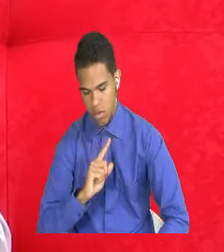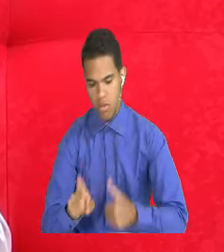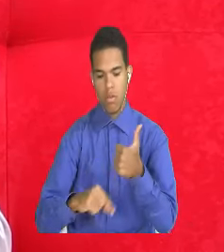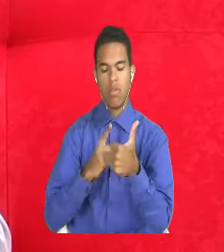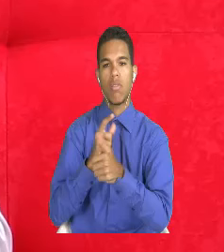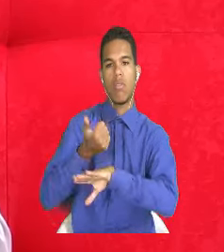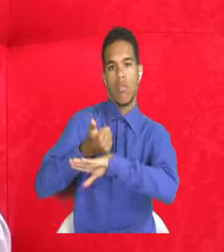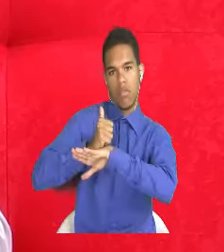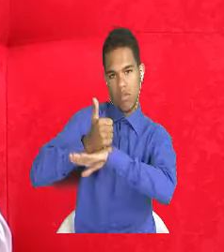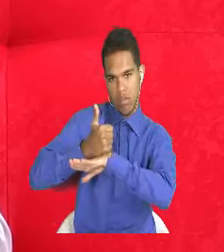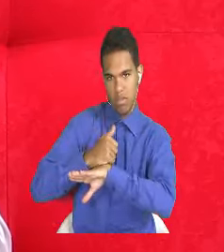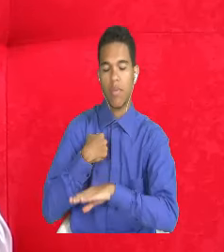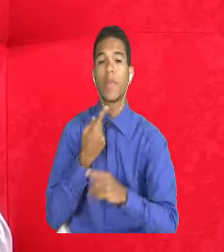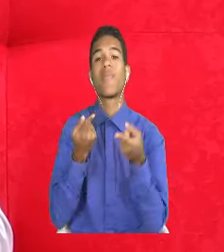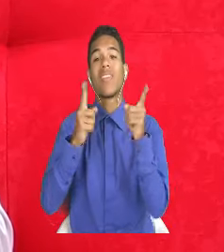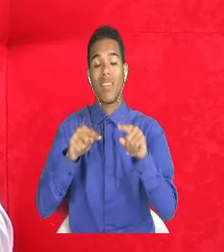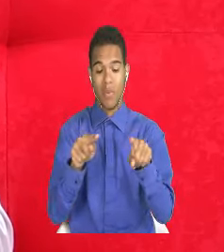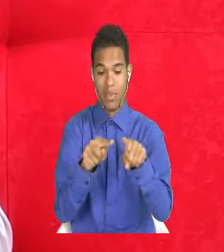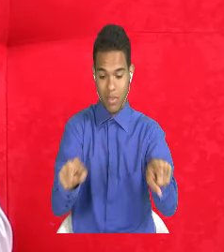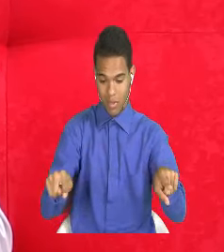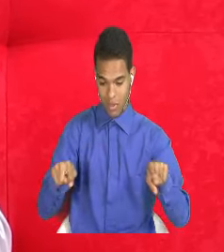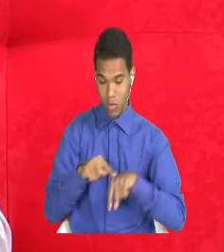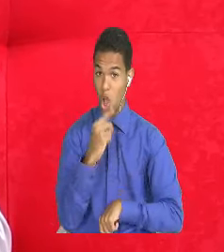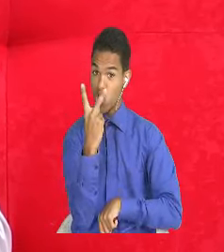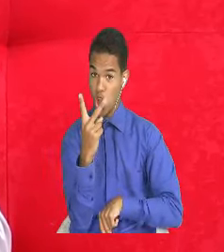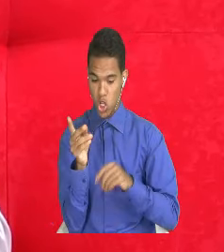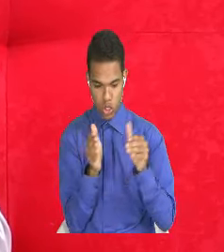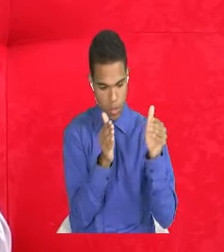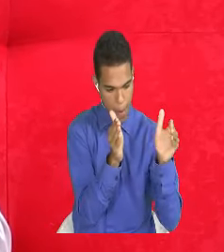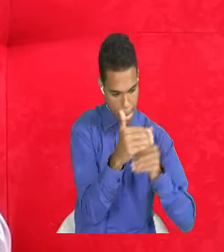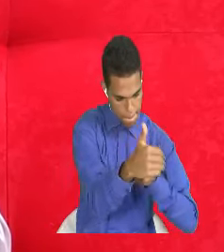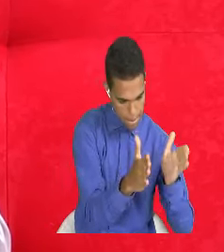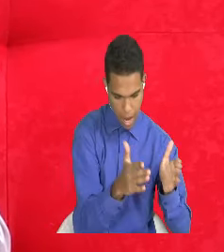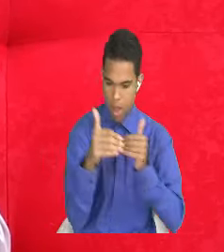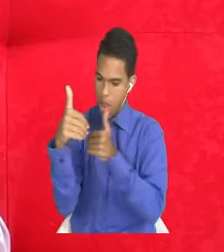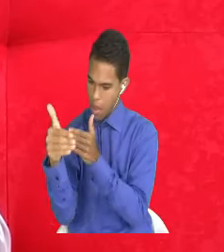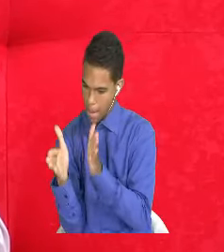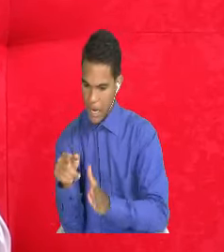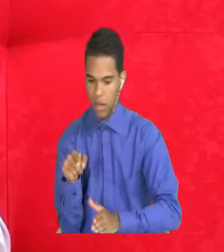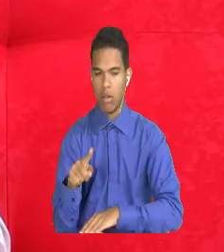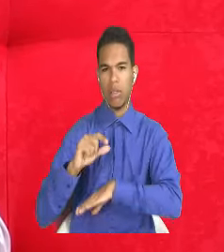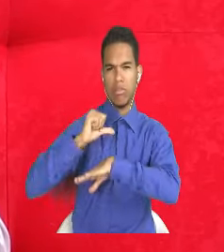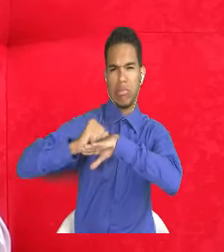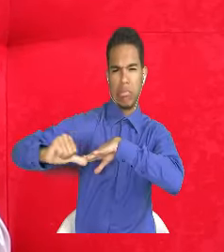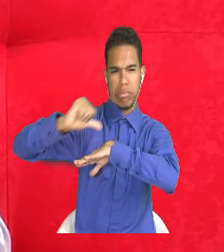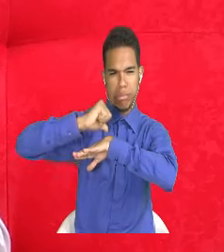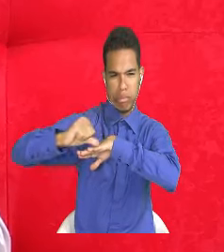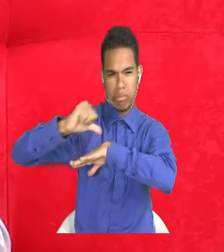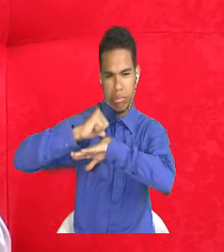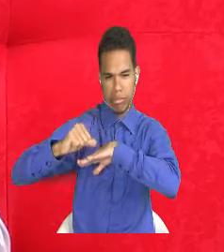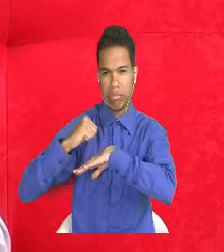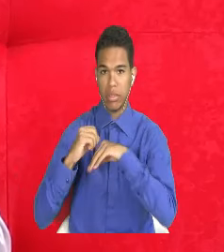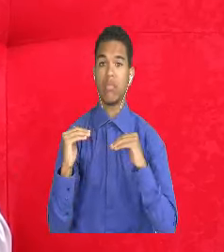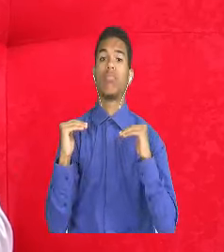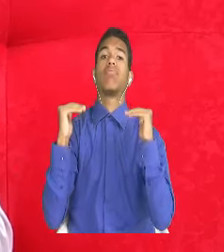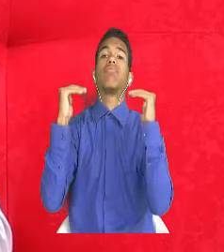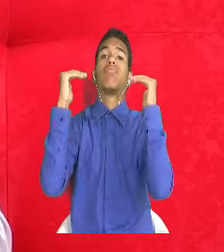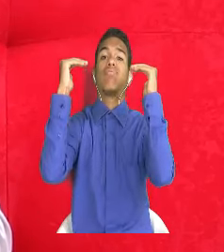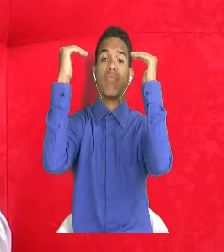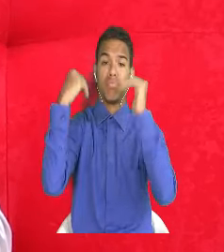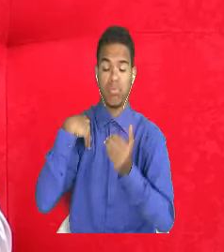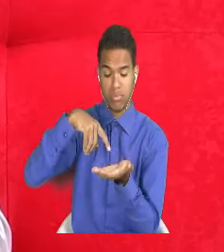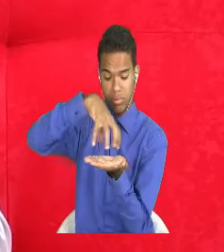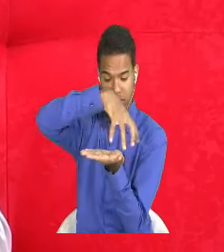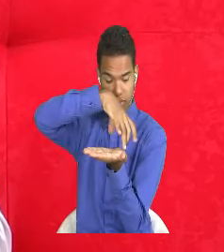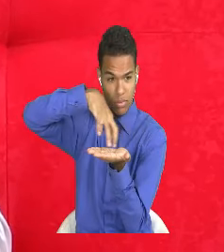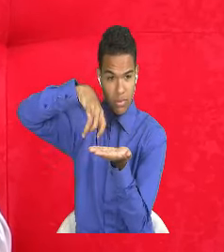tenemos dos modernas salas de cirugía, y no me equivoco en decir que son las salas más modernas que existen en el departamento en ese momento, y una